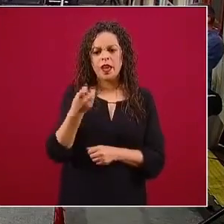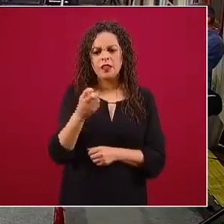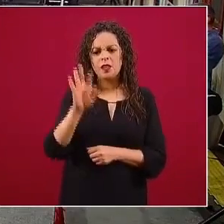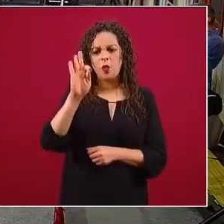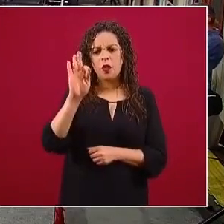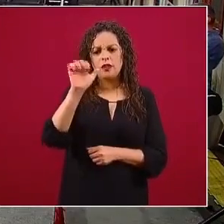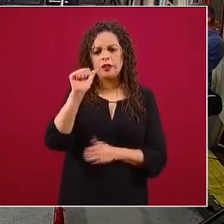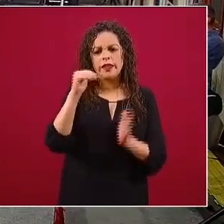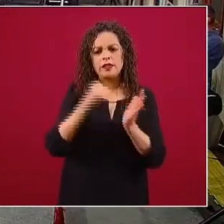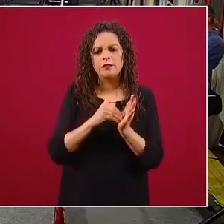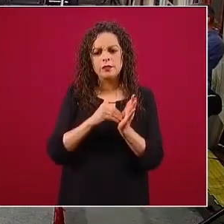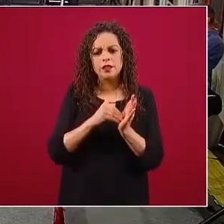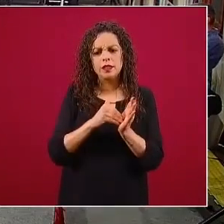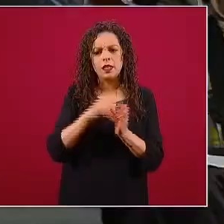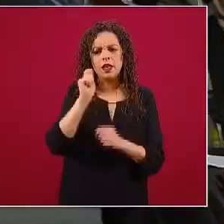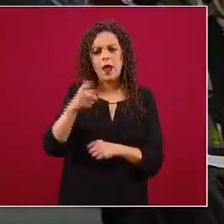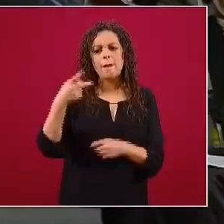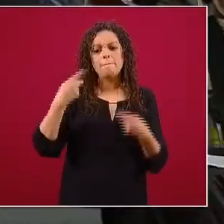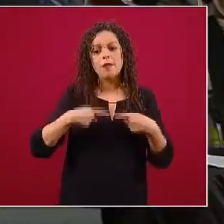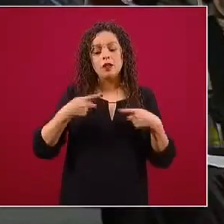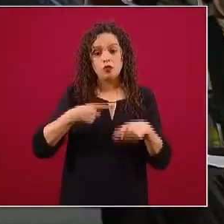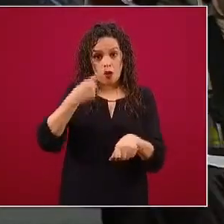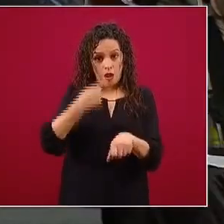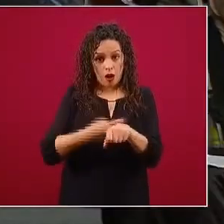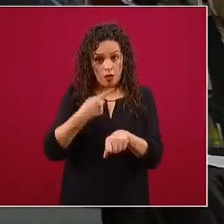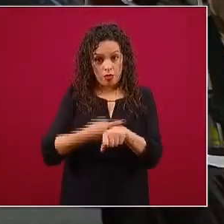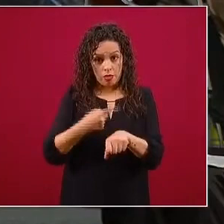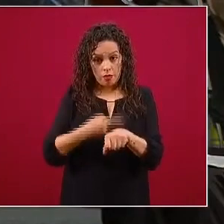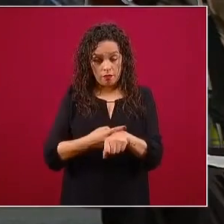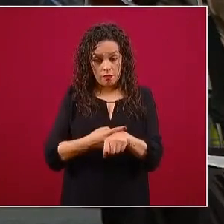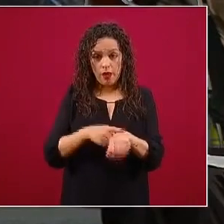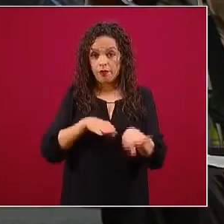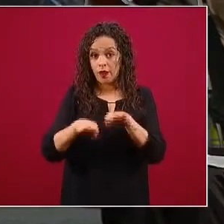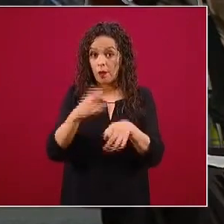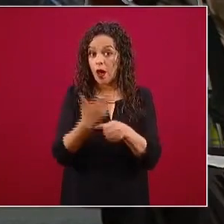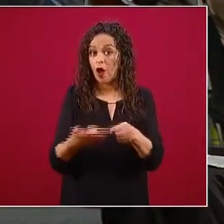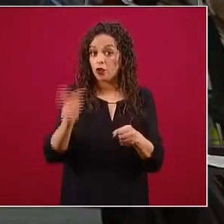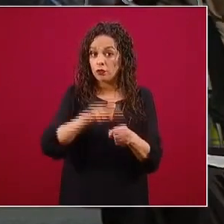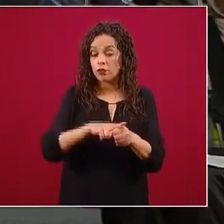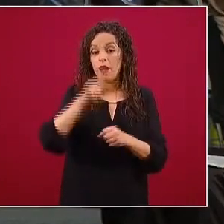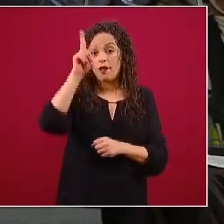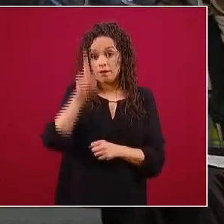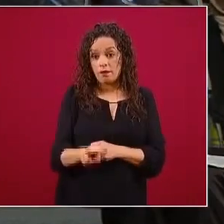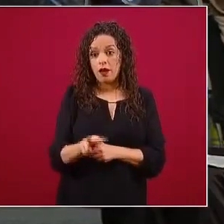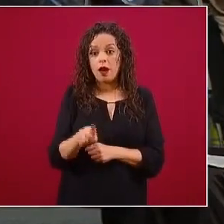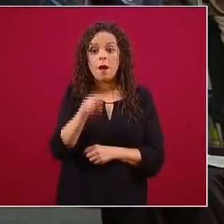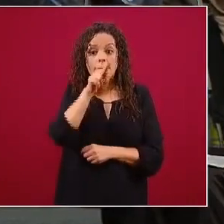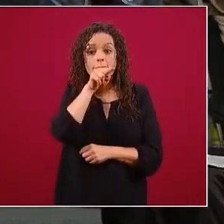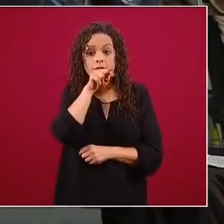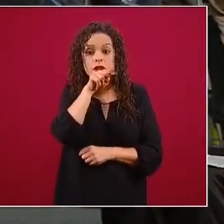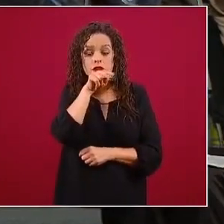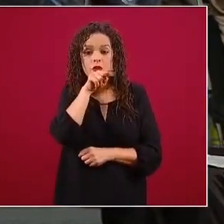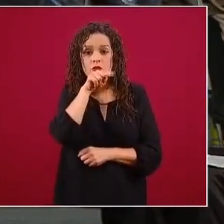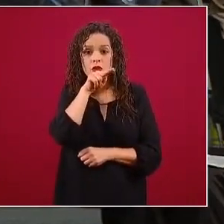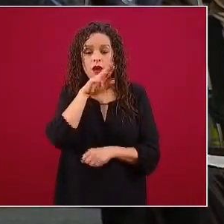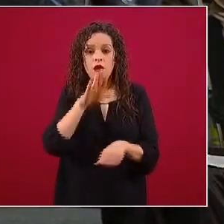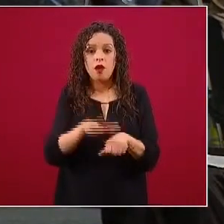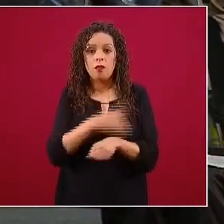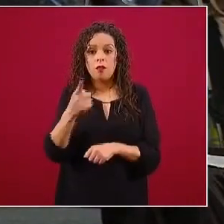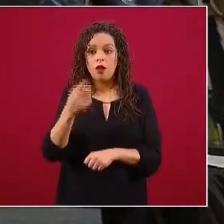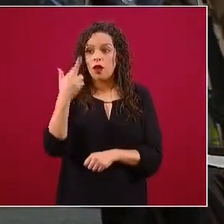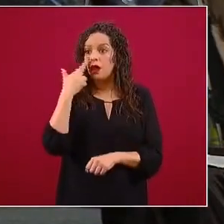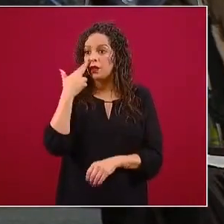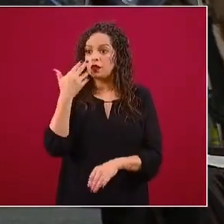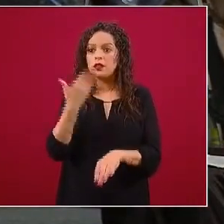46,000 casos de personas enfermas del sector salud, ¿realmente preocupan? ¿Son responsabilidad